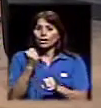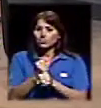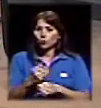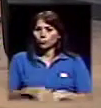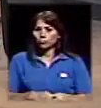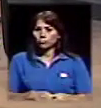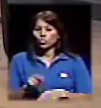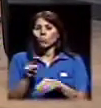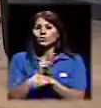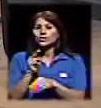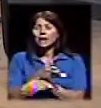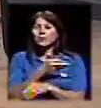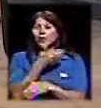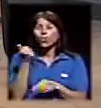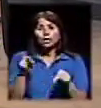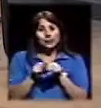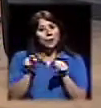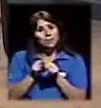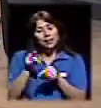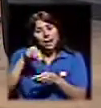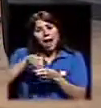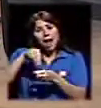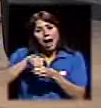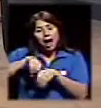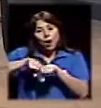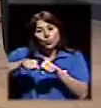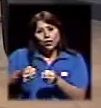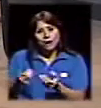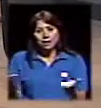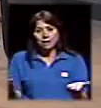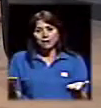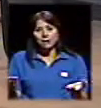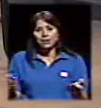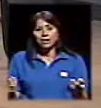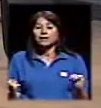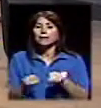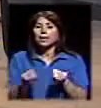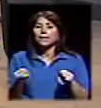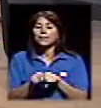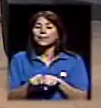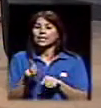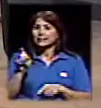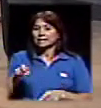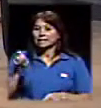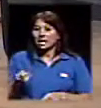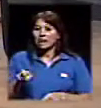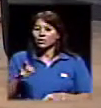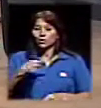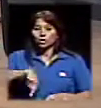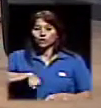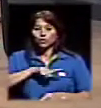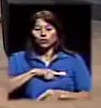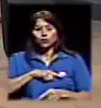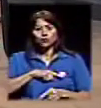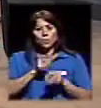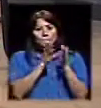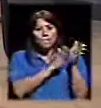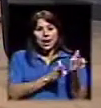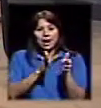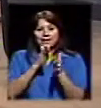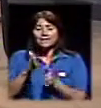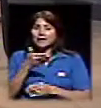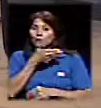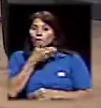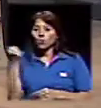usar mejor los recursos, como de ahorrar recursos. Urge también que hagamos una mejor planificación y